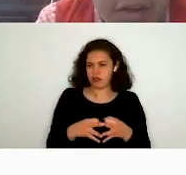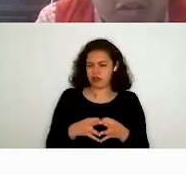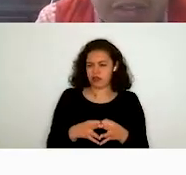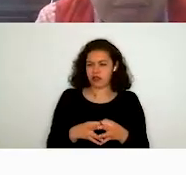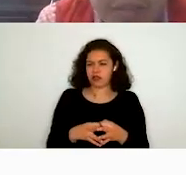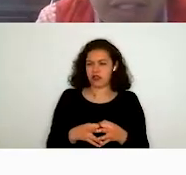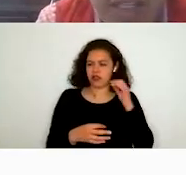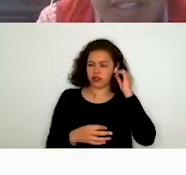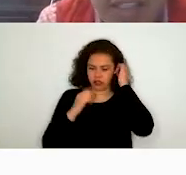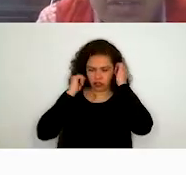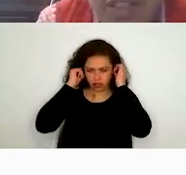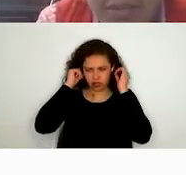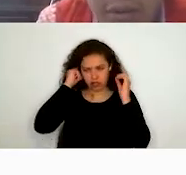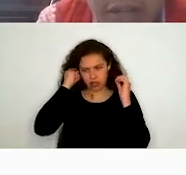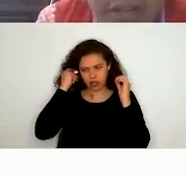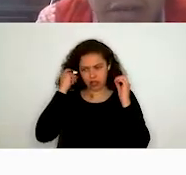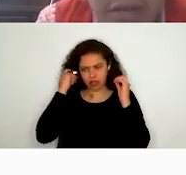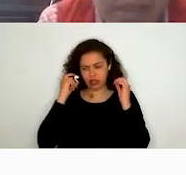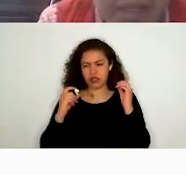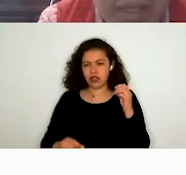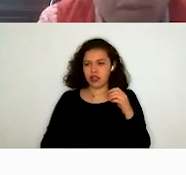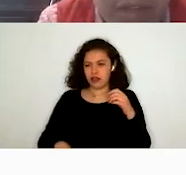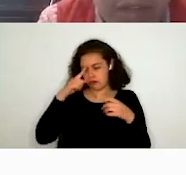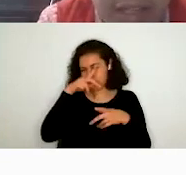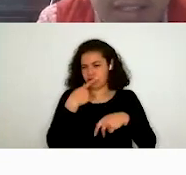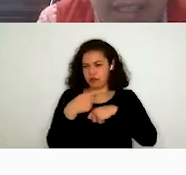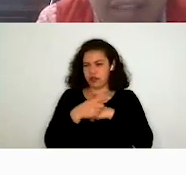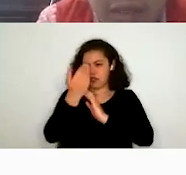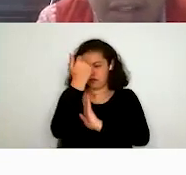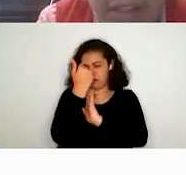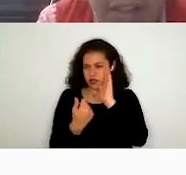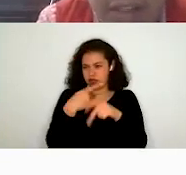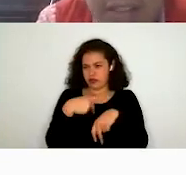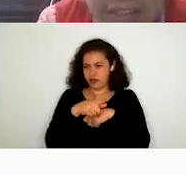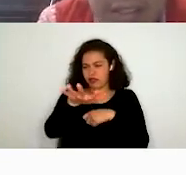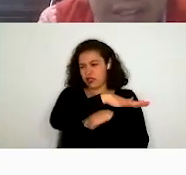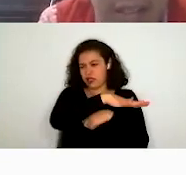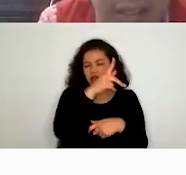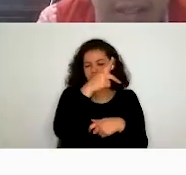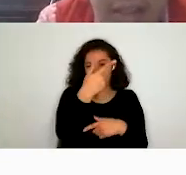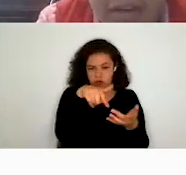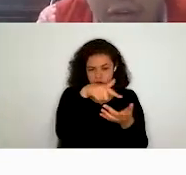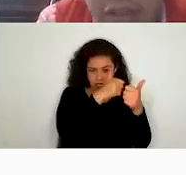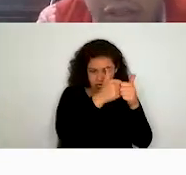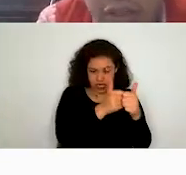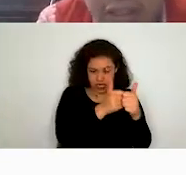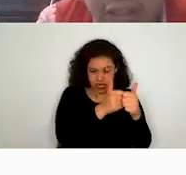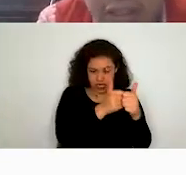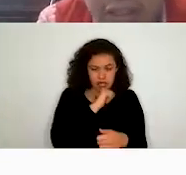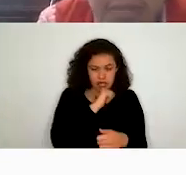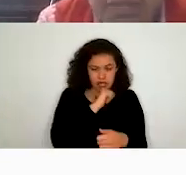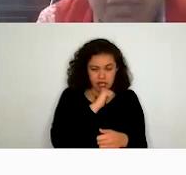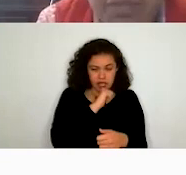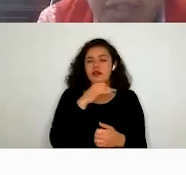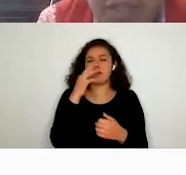Dirigiendo a los grupos de personas hacia las zonas de menor riesgo y revisando que nadie se quede en su área de competencia, incluyendo criterios que